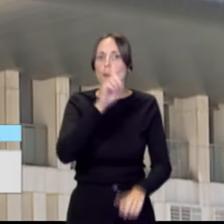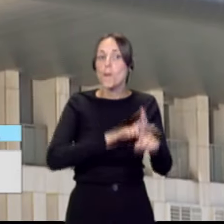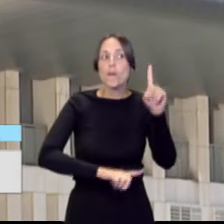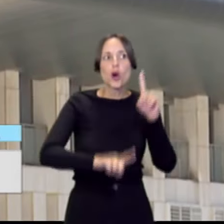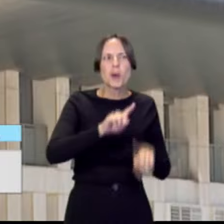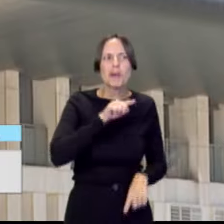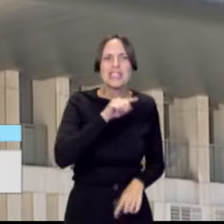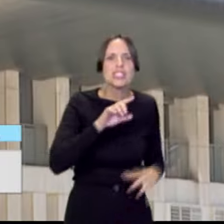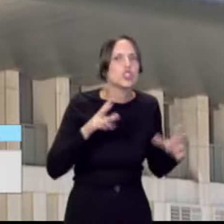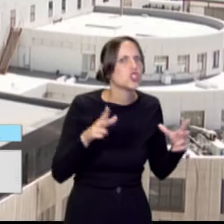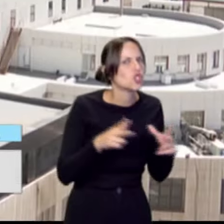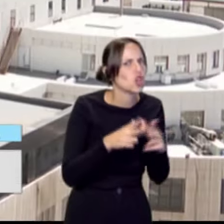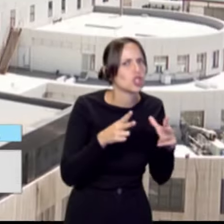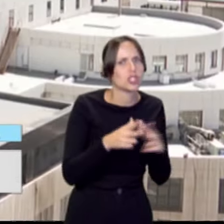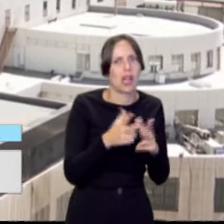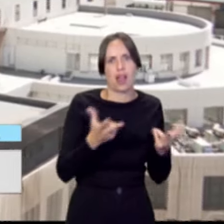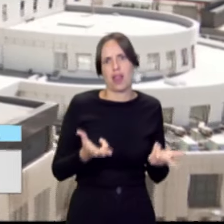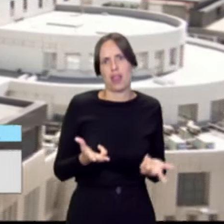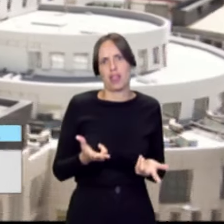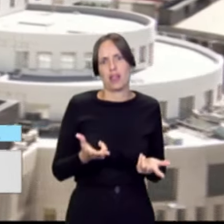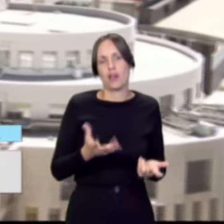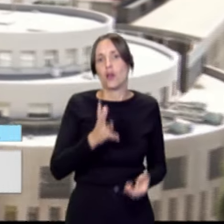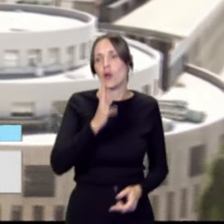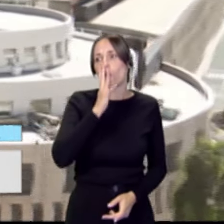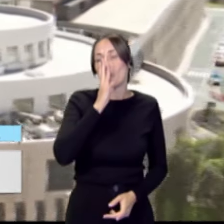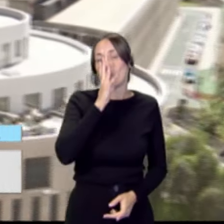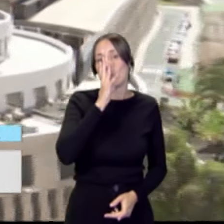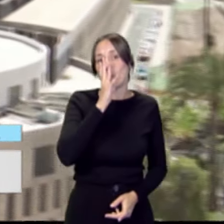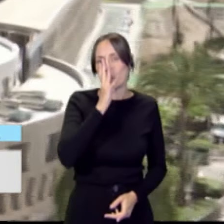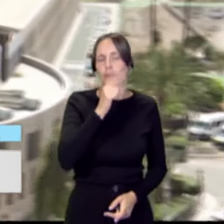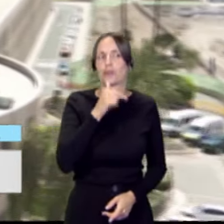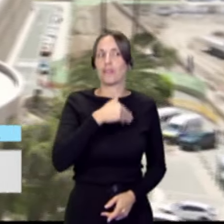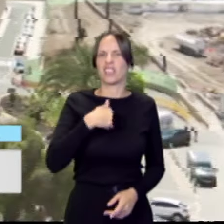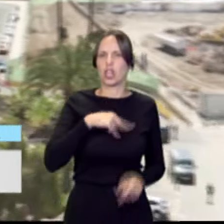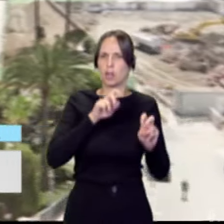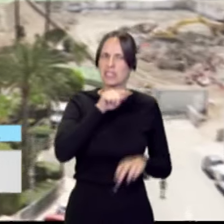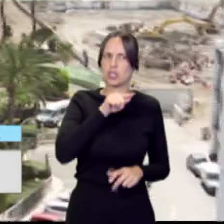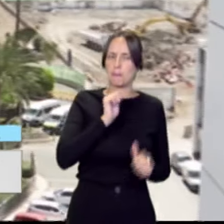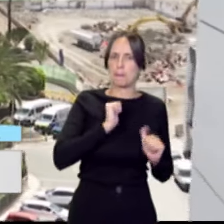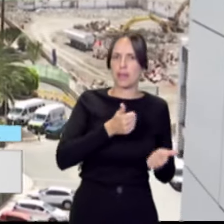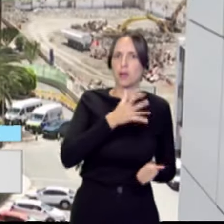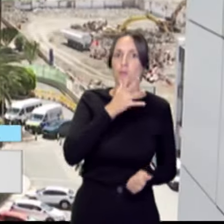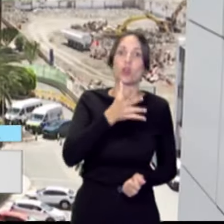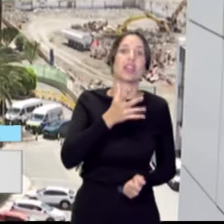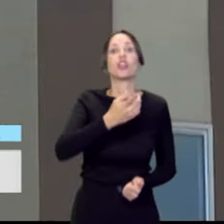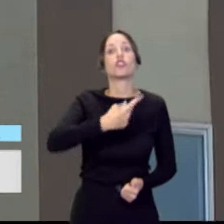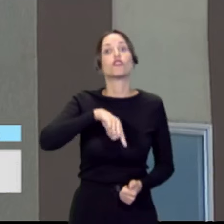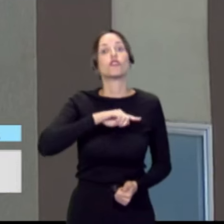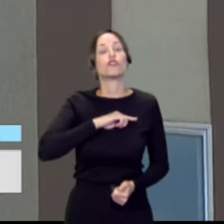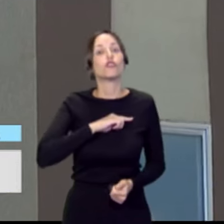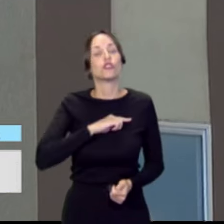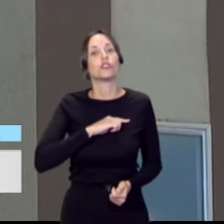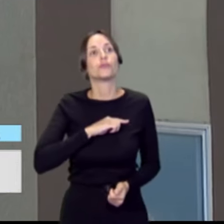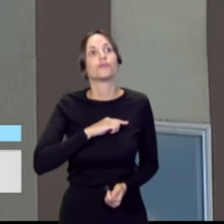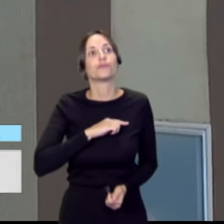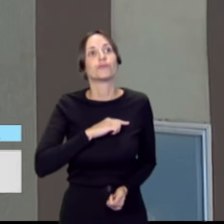viene ya de estas 8.000, por eso quería empezar por ahí, porque claro, nosotros tenemos una carencia de